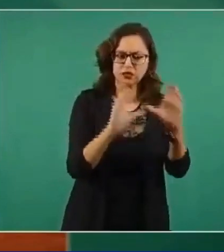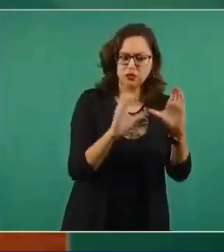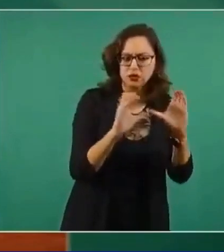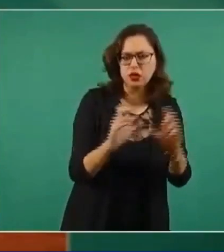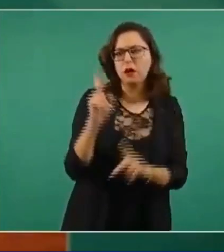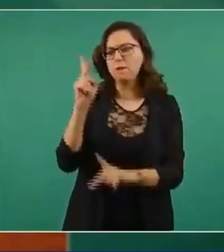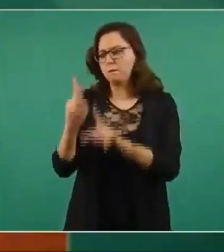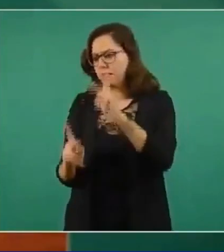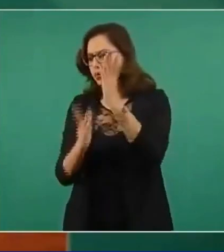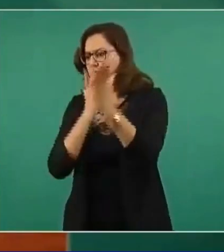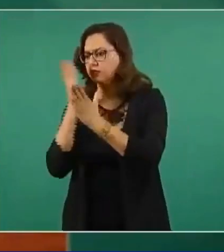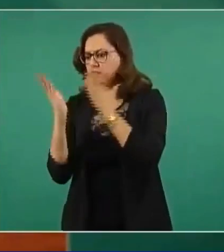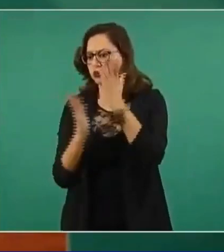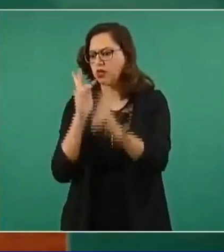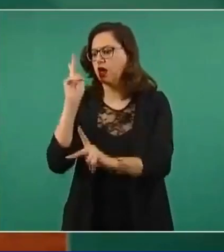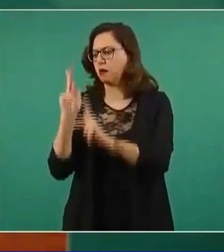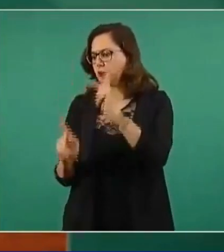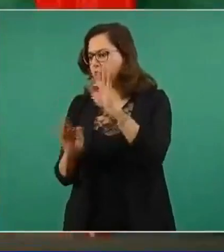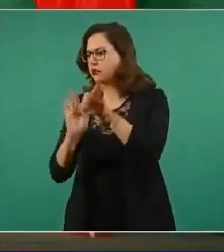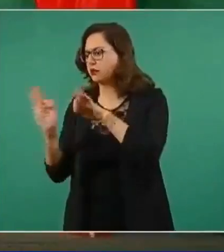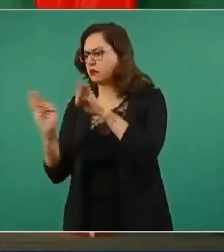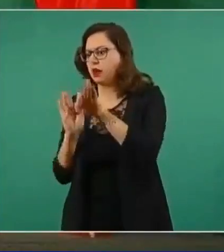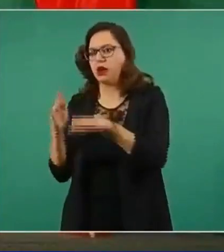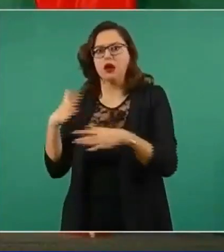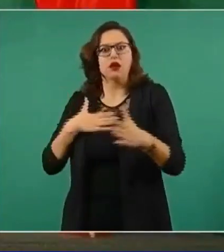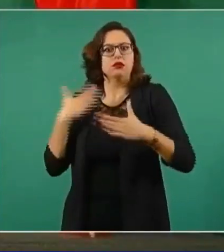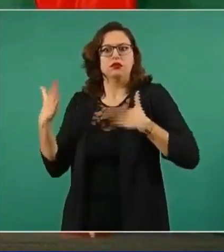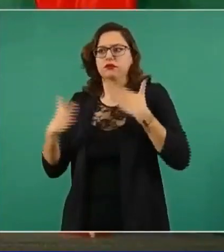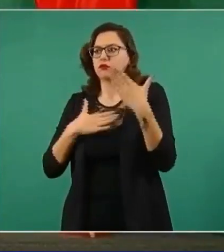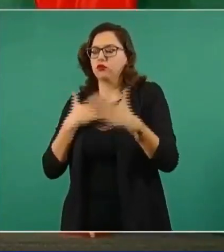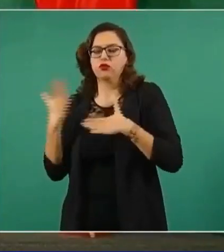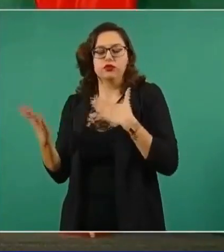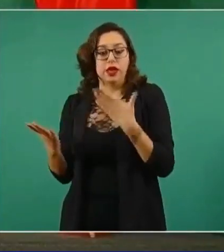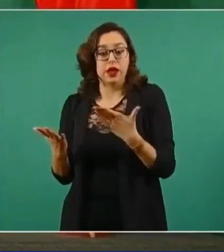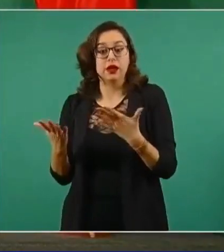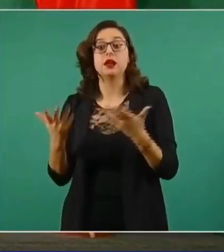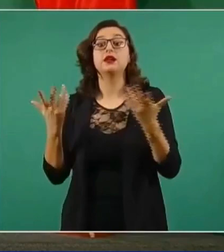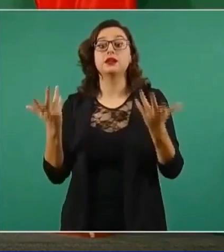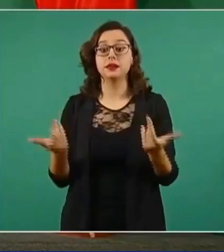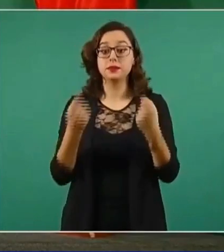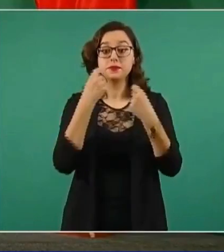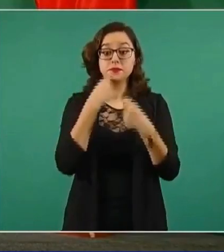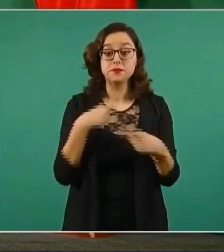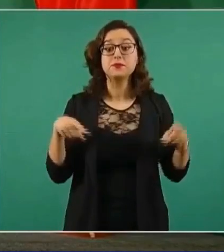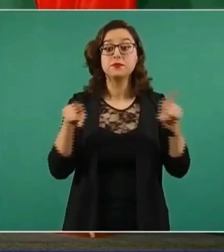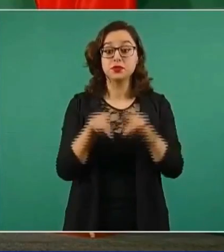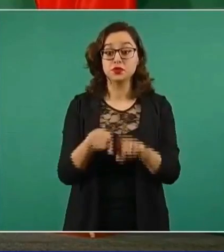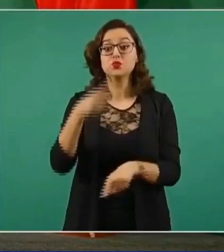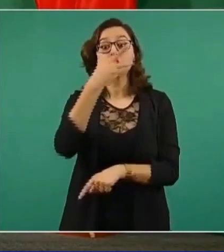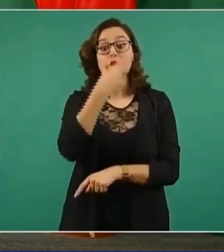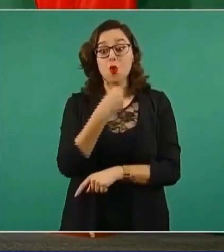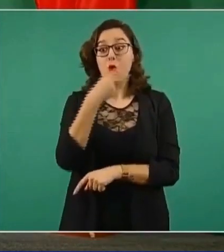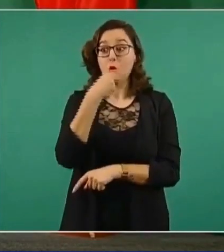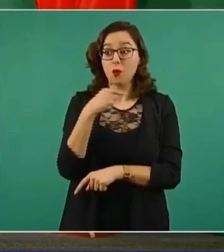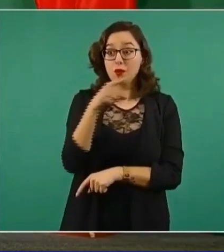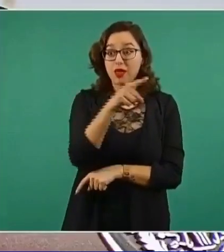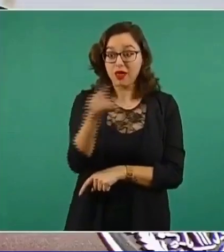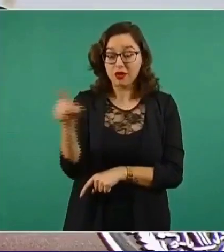disponer simplemente de su tiempo. Y también para que los hombres disfruten de estos